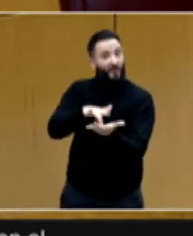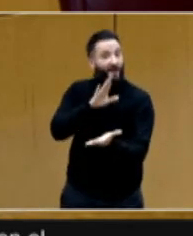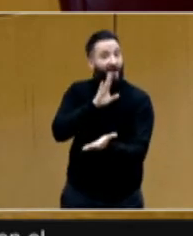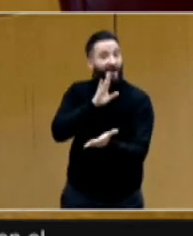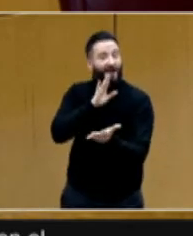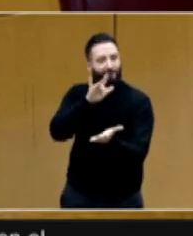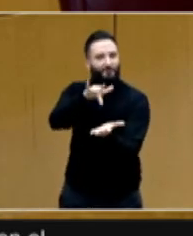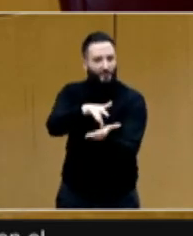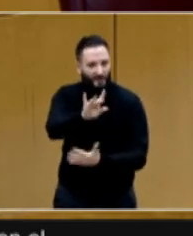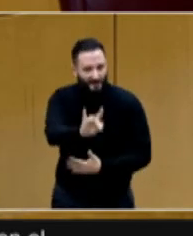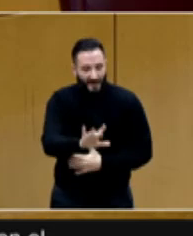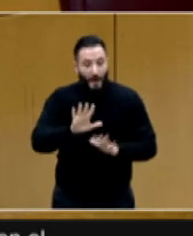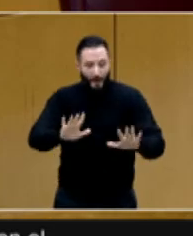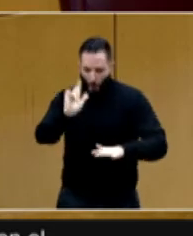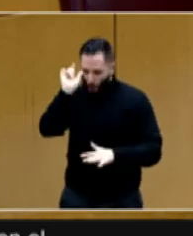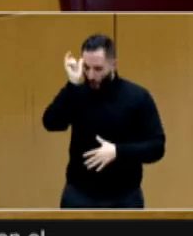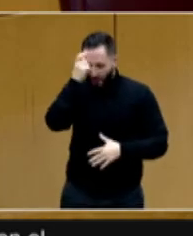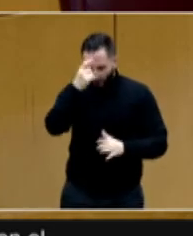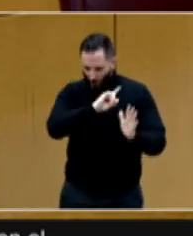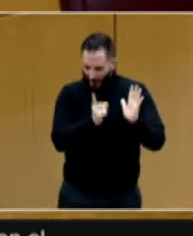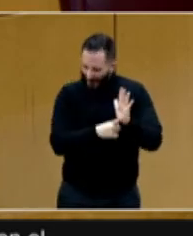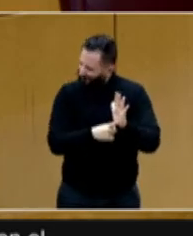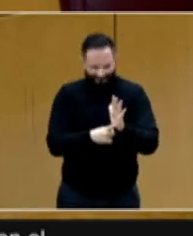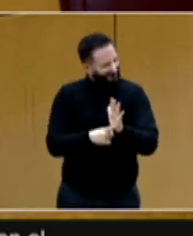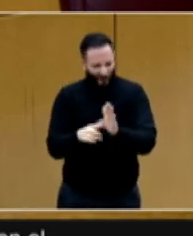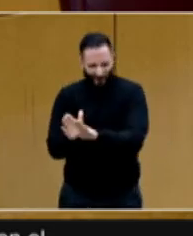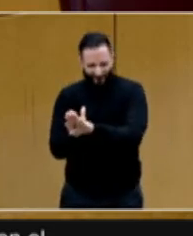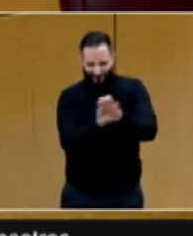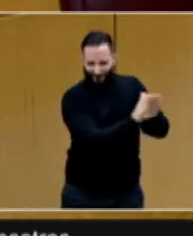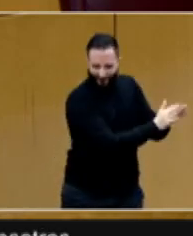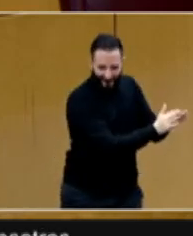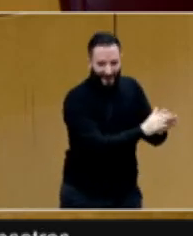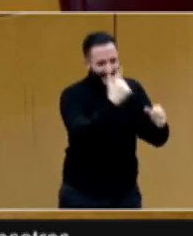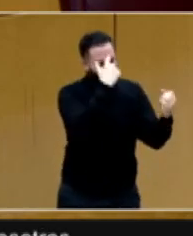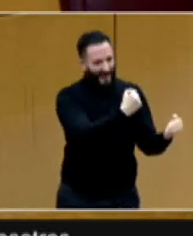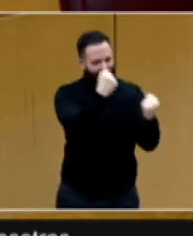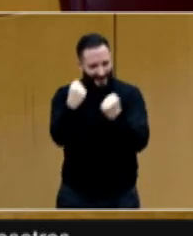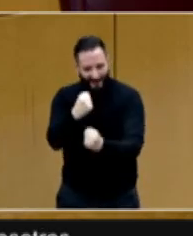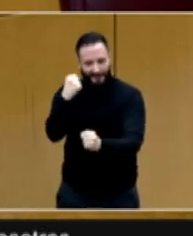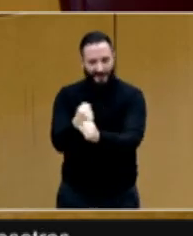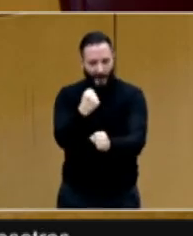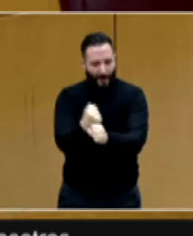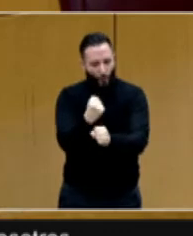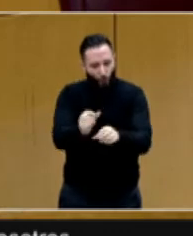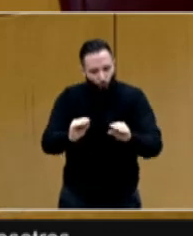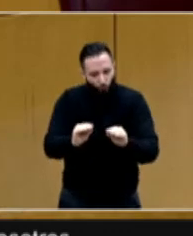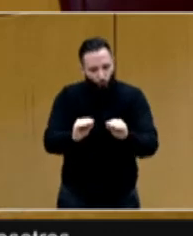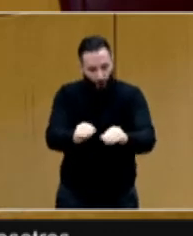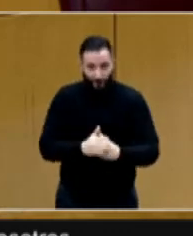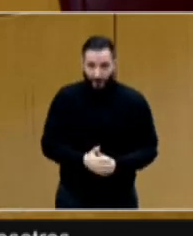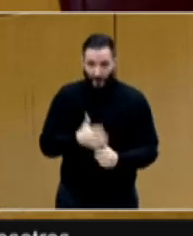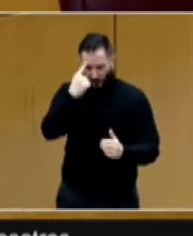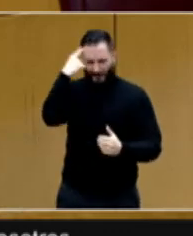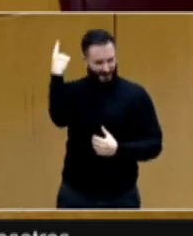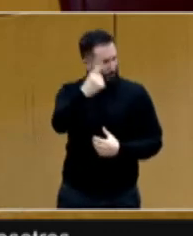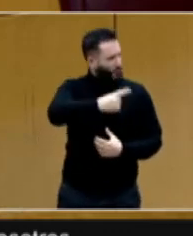ya no es tanto un concepto de la ley como del trabajo de las entidades que estoy seguro que todas las